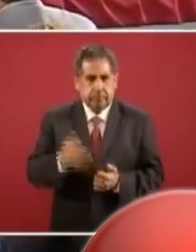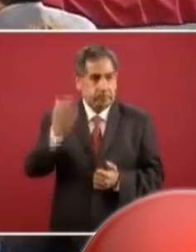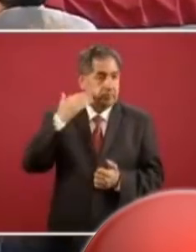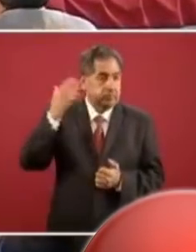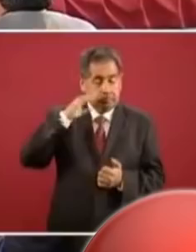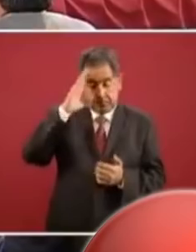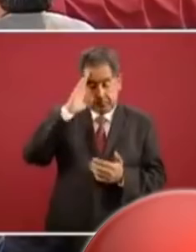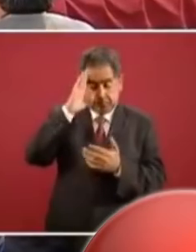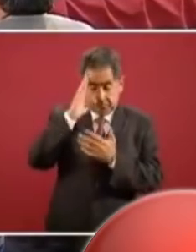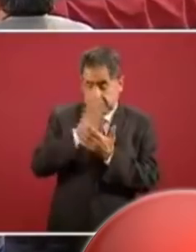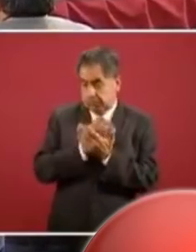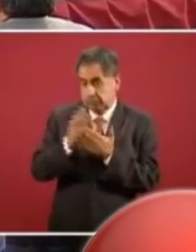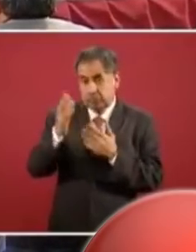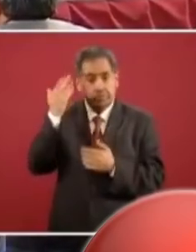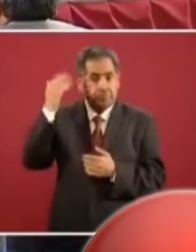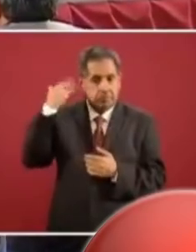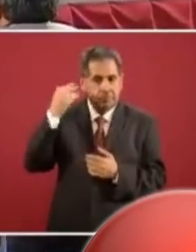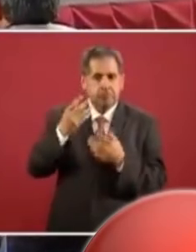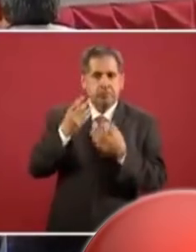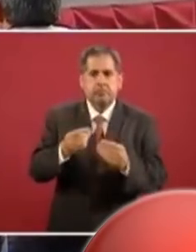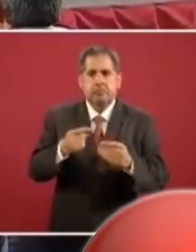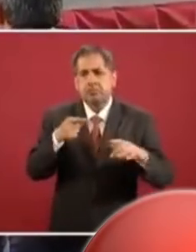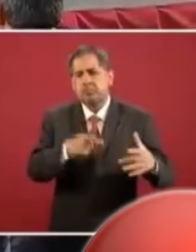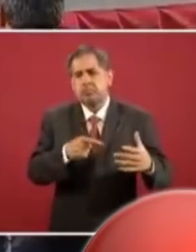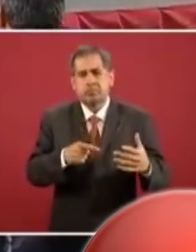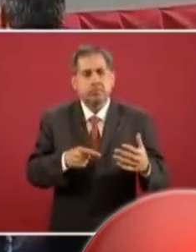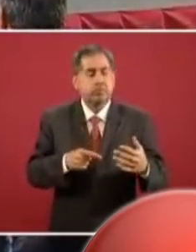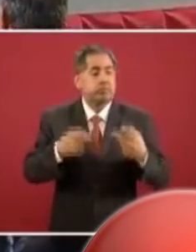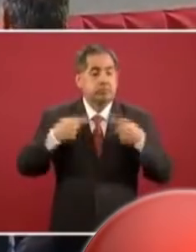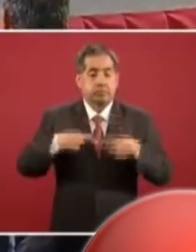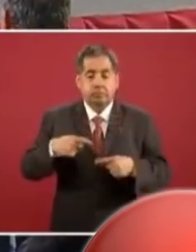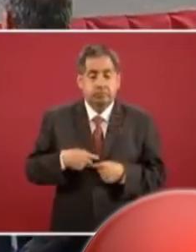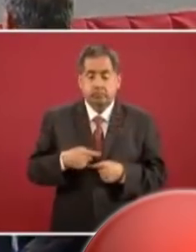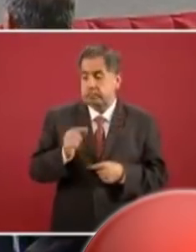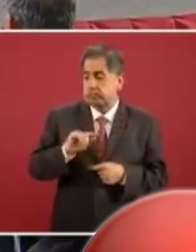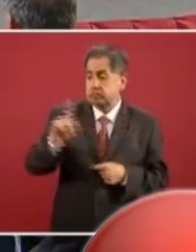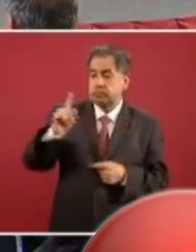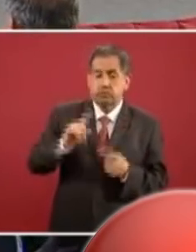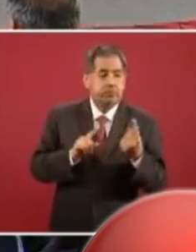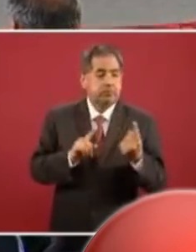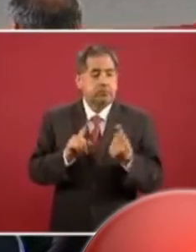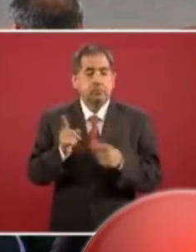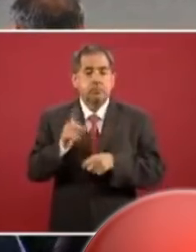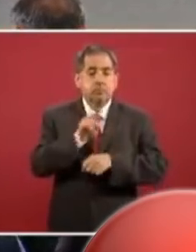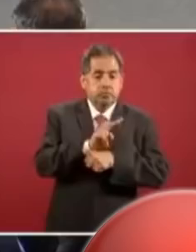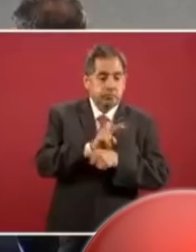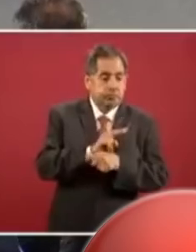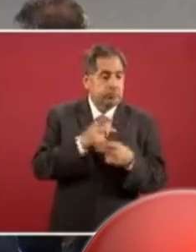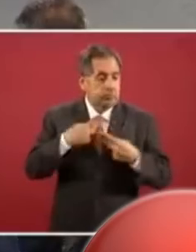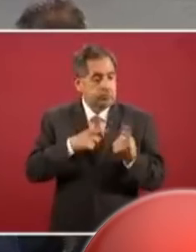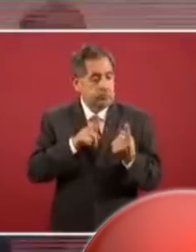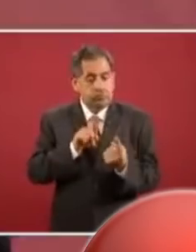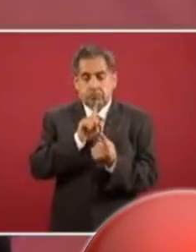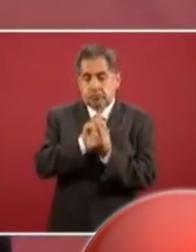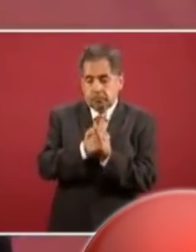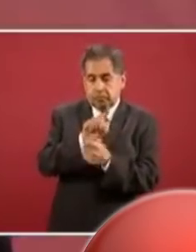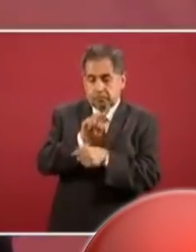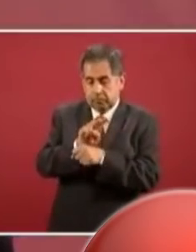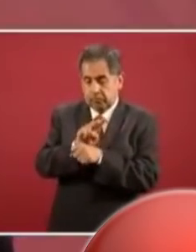extremo de que por cada servidor público un supervisor,